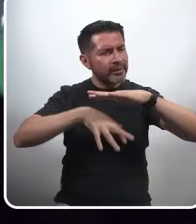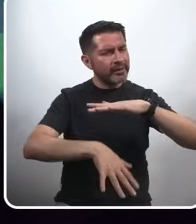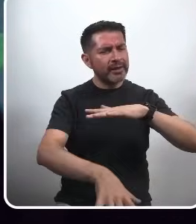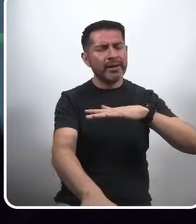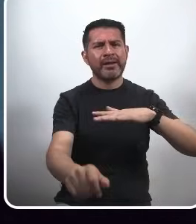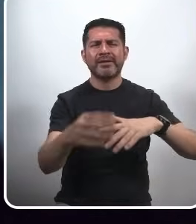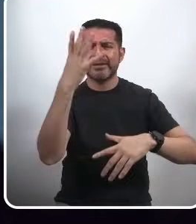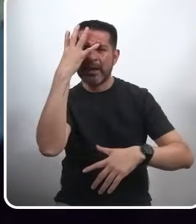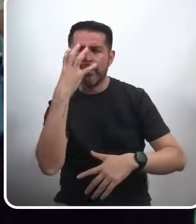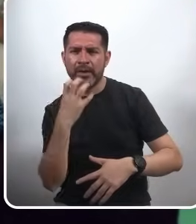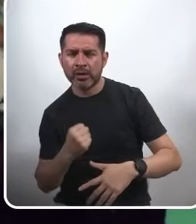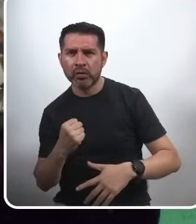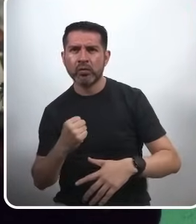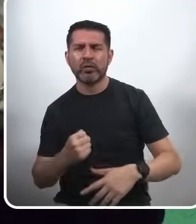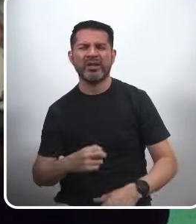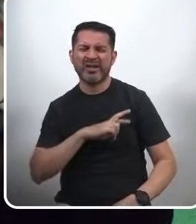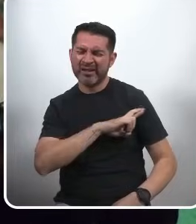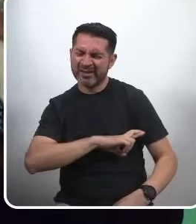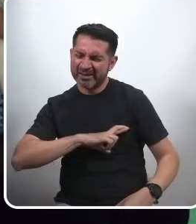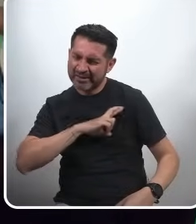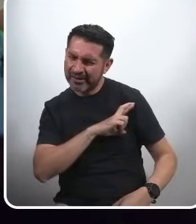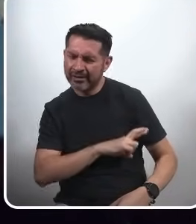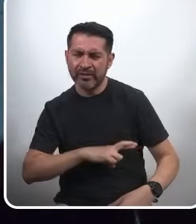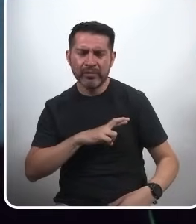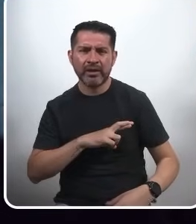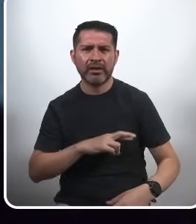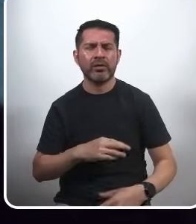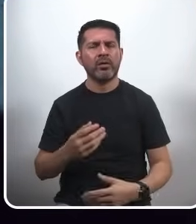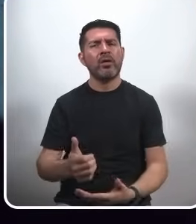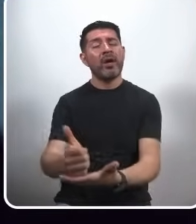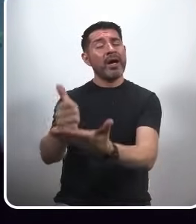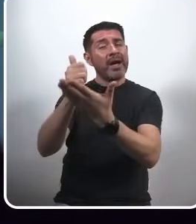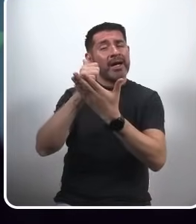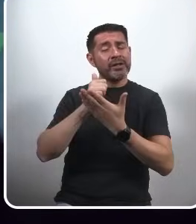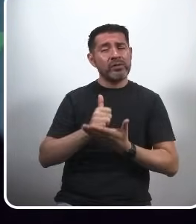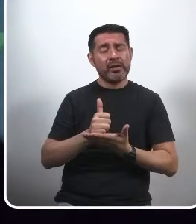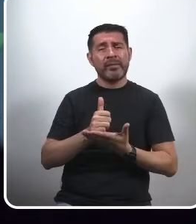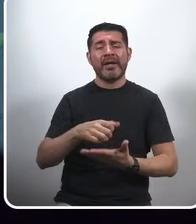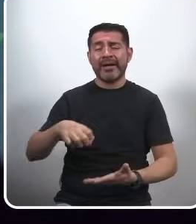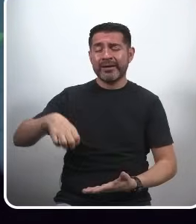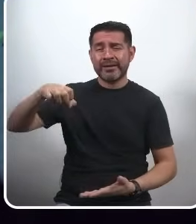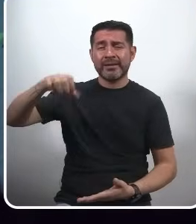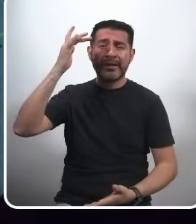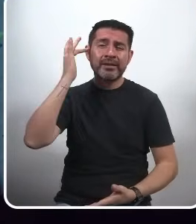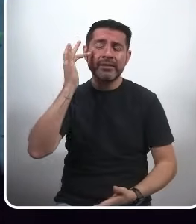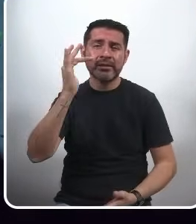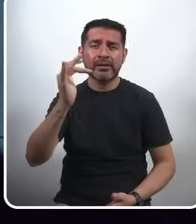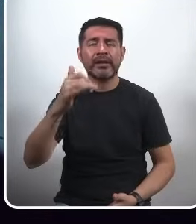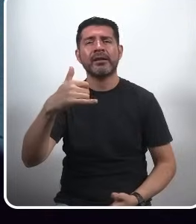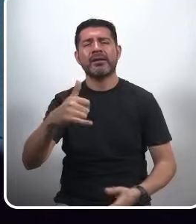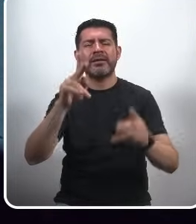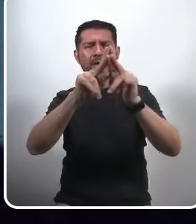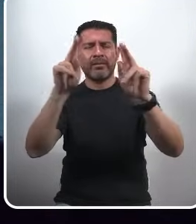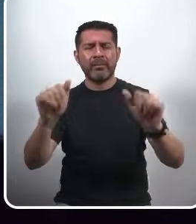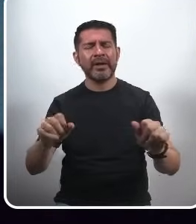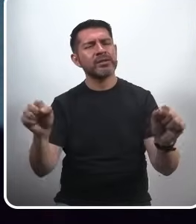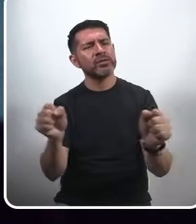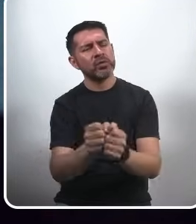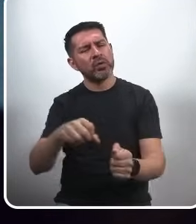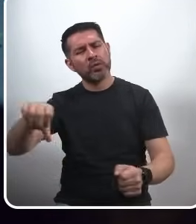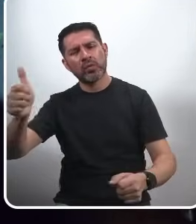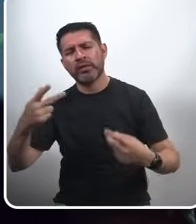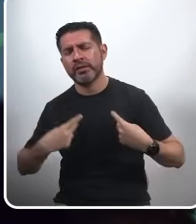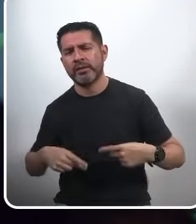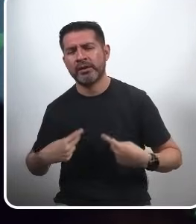vidas. Ayúdanos a crecer en santidad y en armonía unos con otros. En el nombre